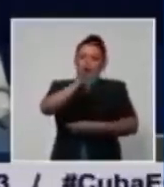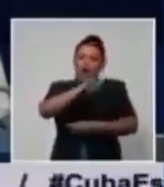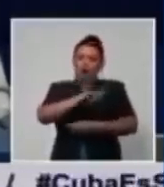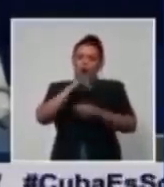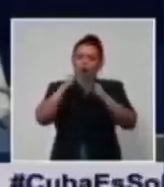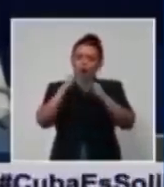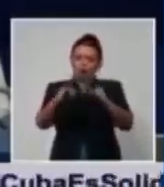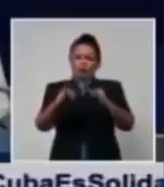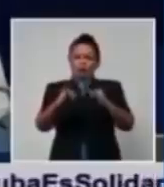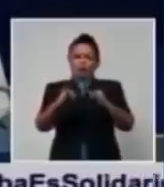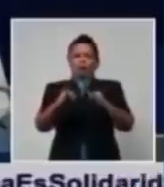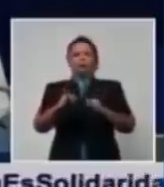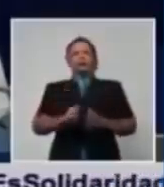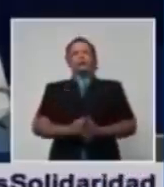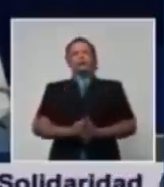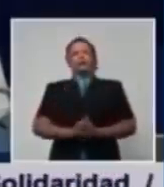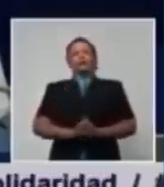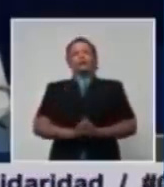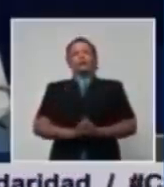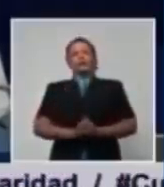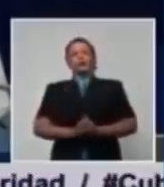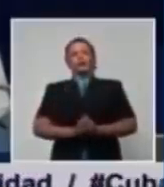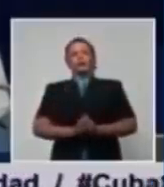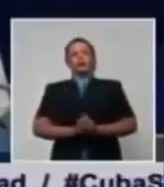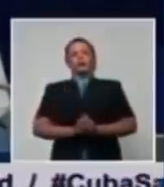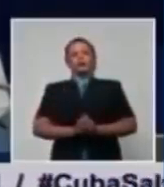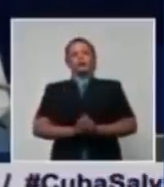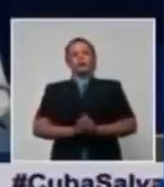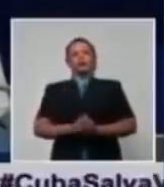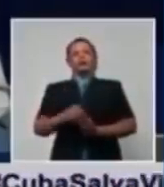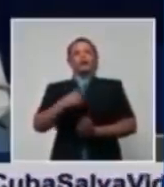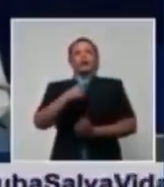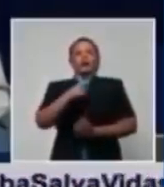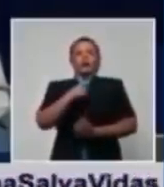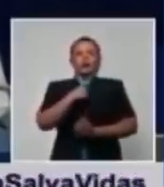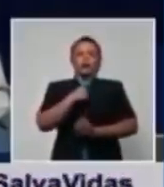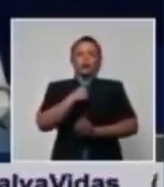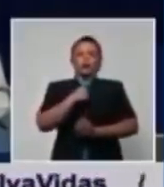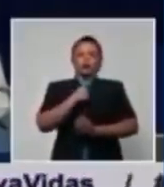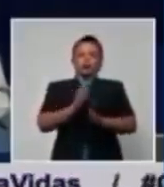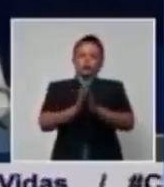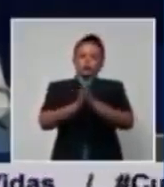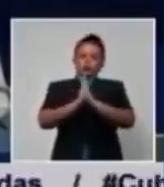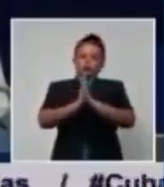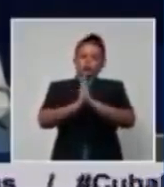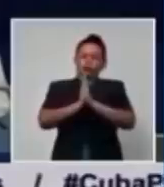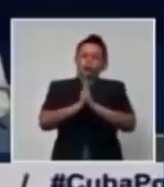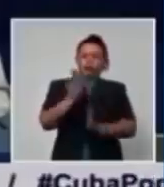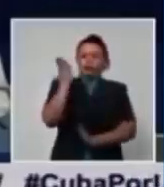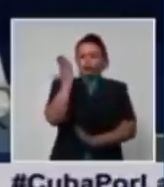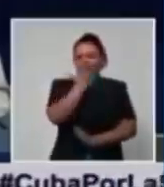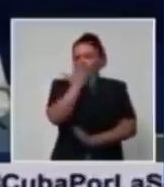pido miles de disculpas a sus familiares, a sus amigos